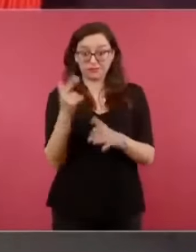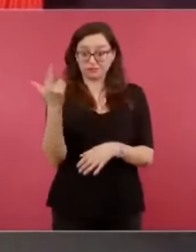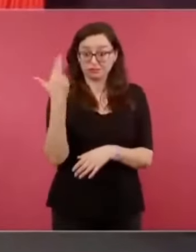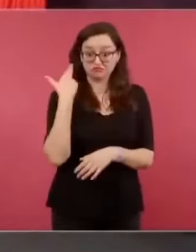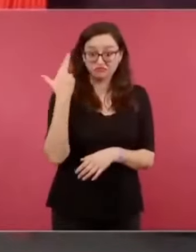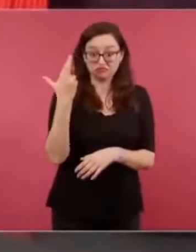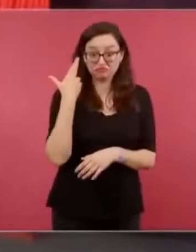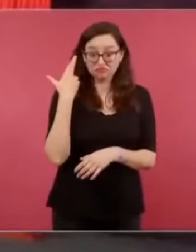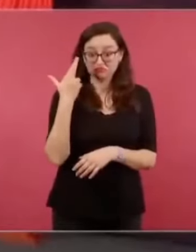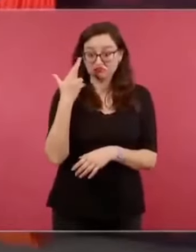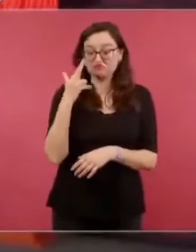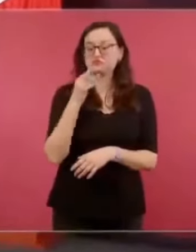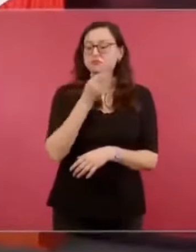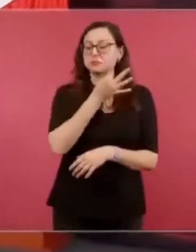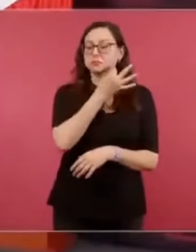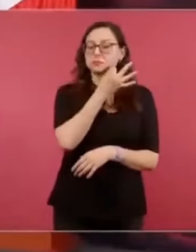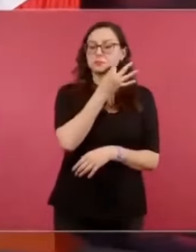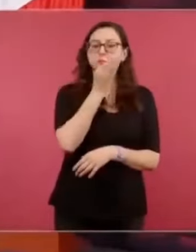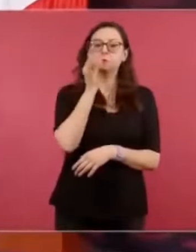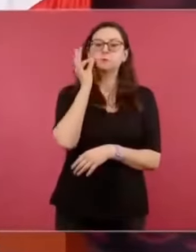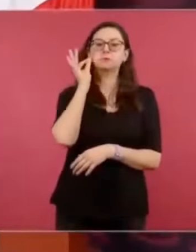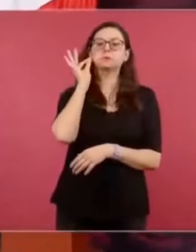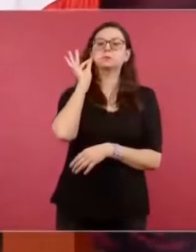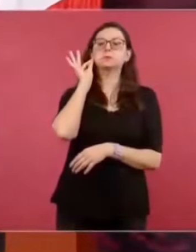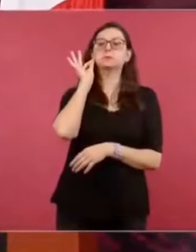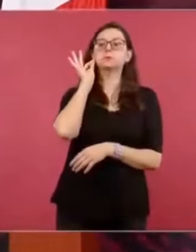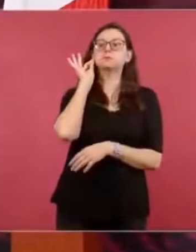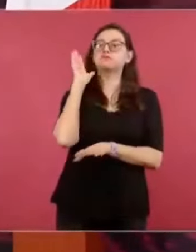Es que hay imágenes